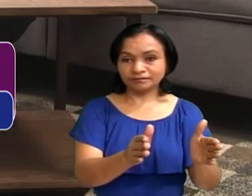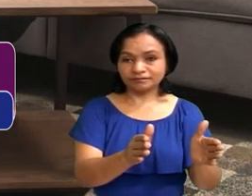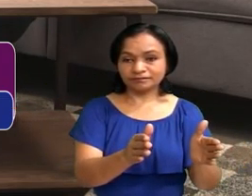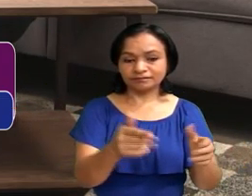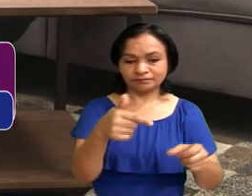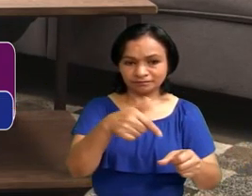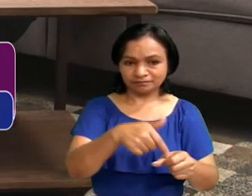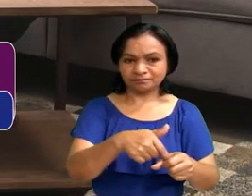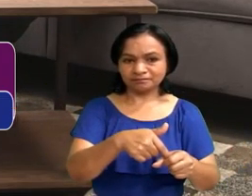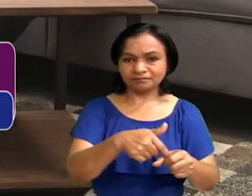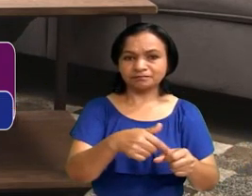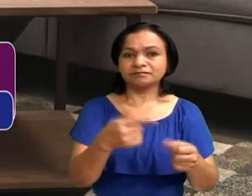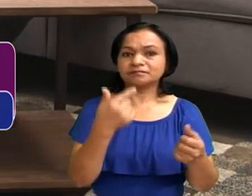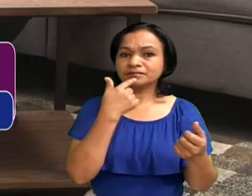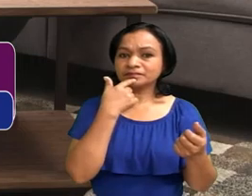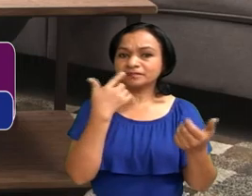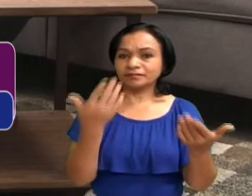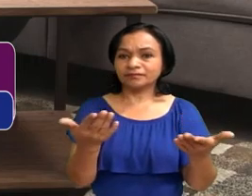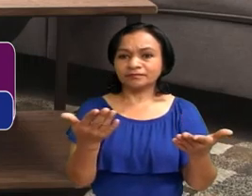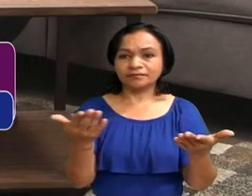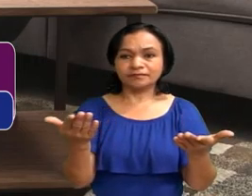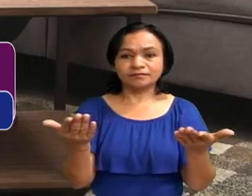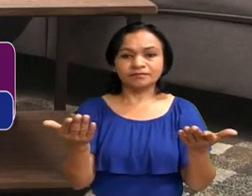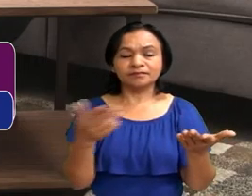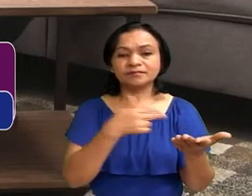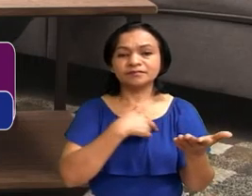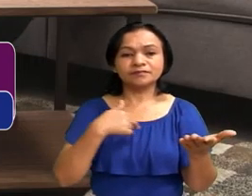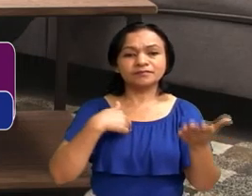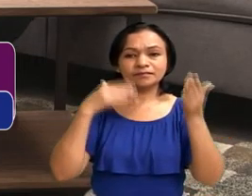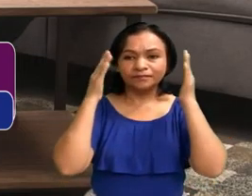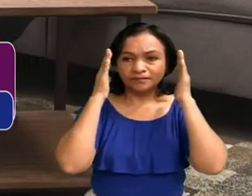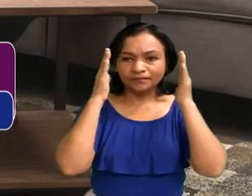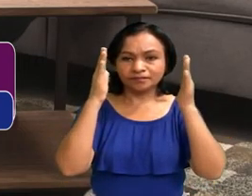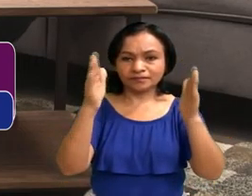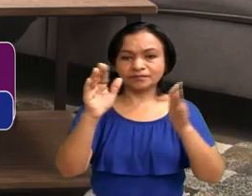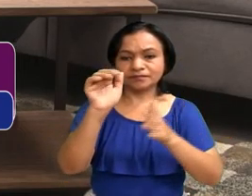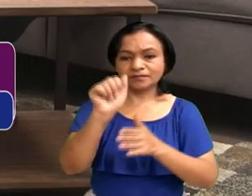diésel para la atención a la parte